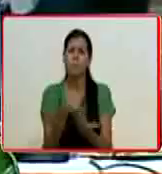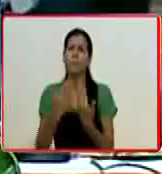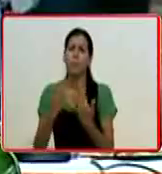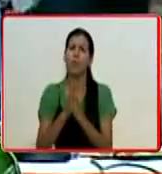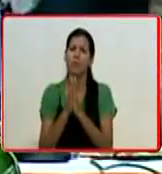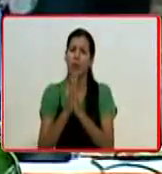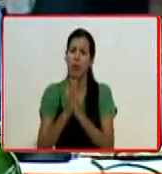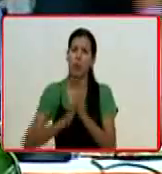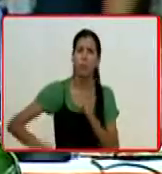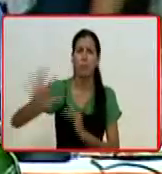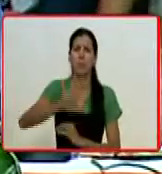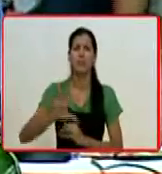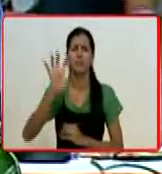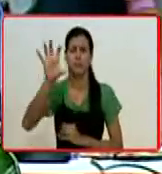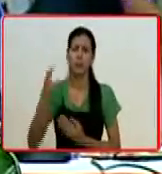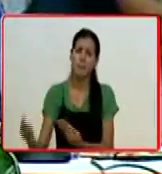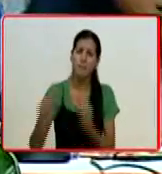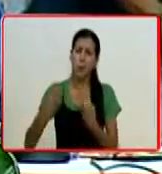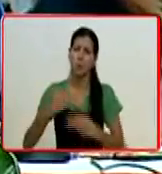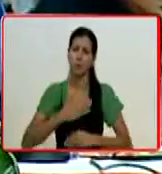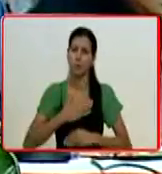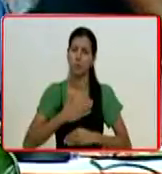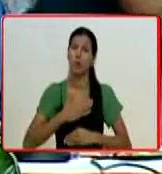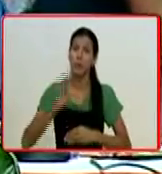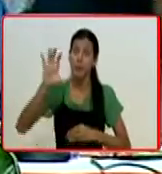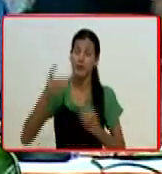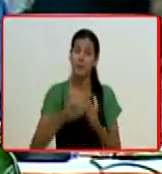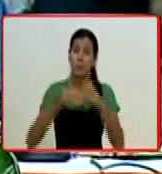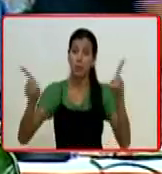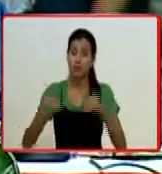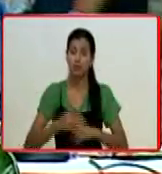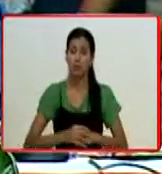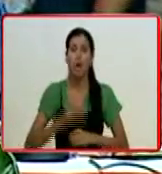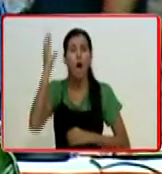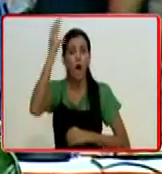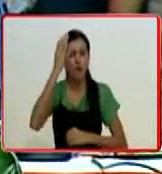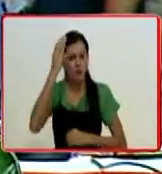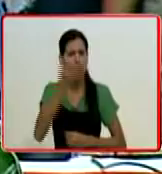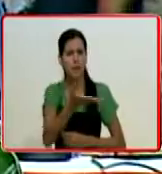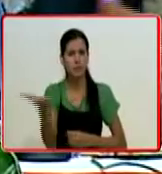país, del país democrático, del país consciente.